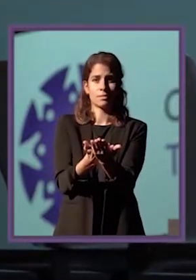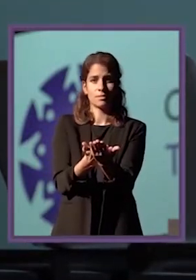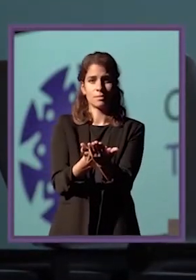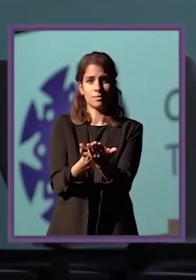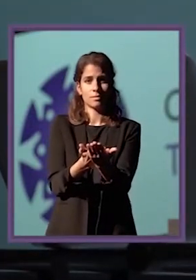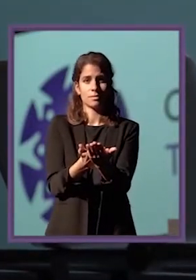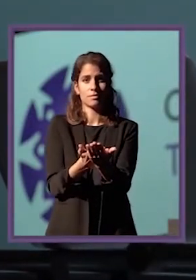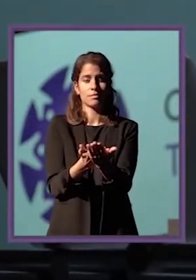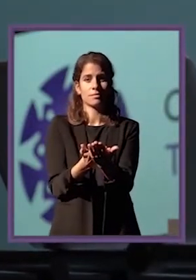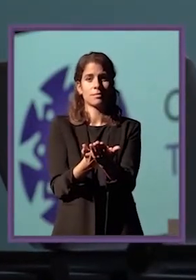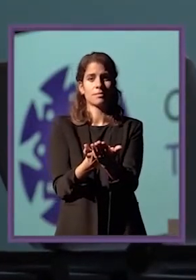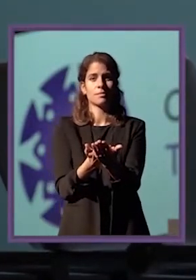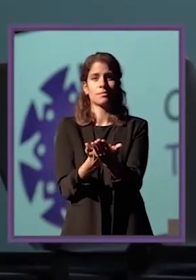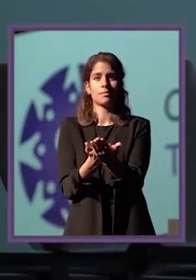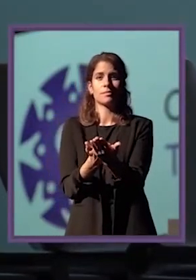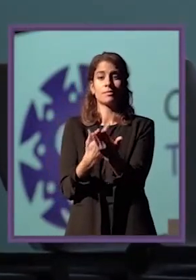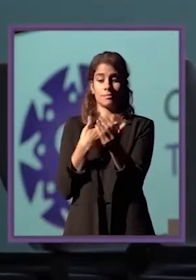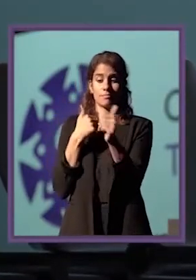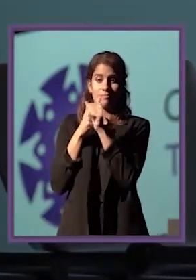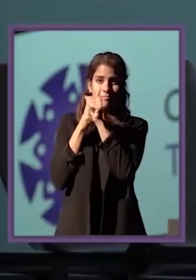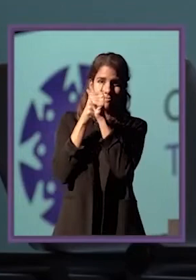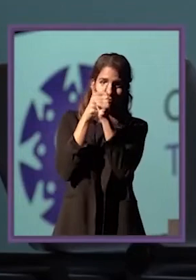Pisaré la tierra que tú pisas,